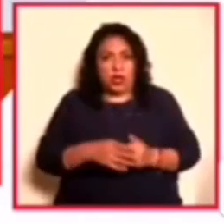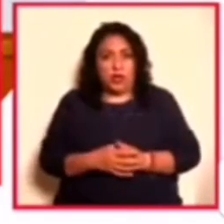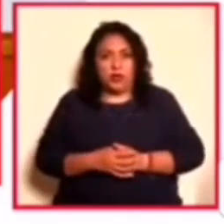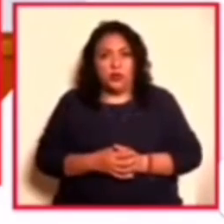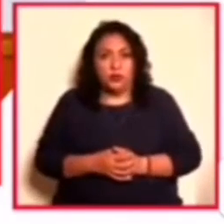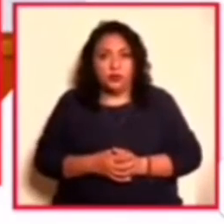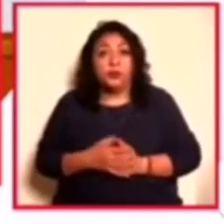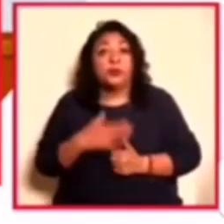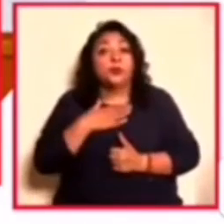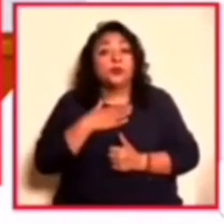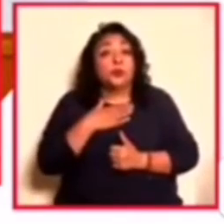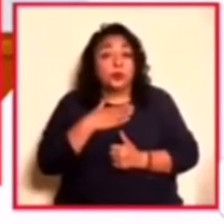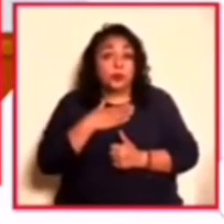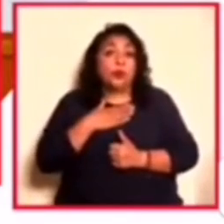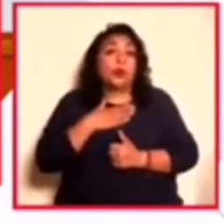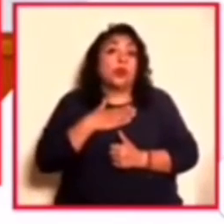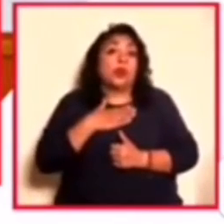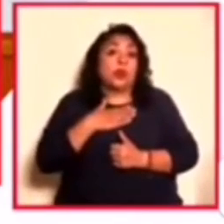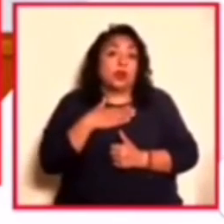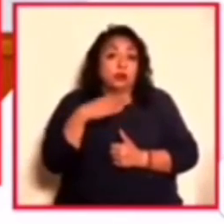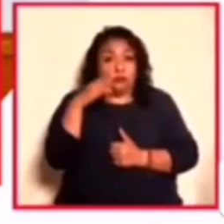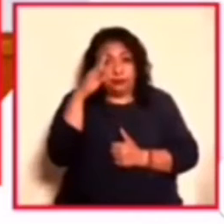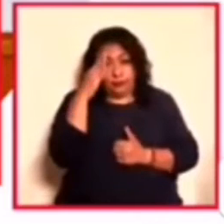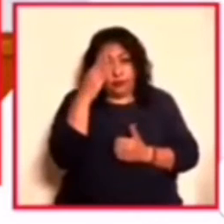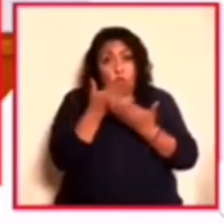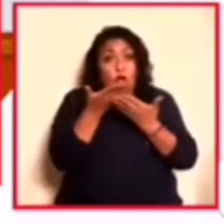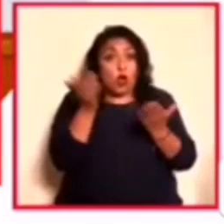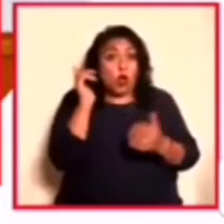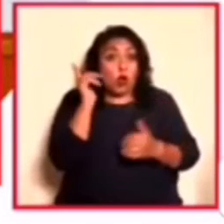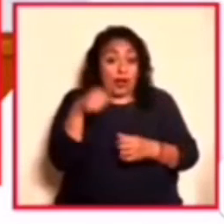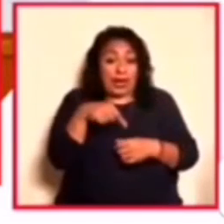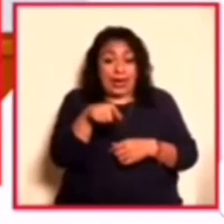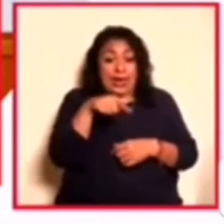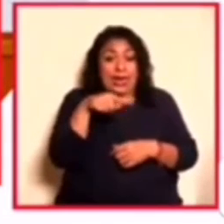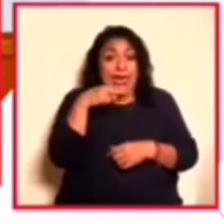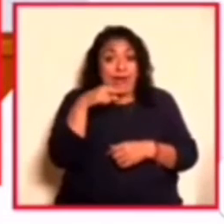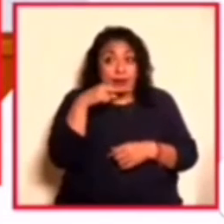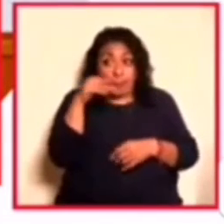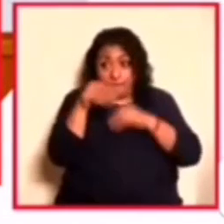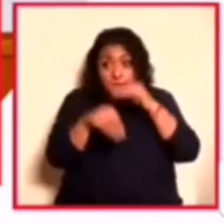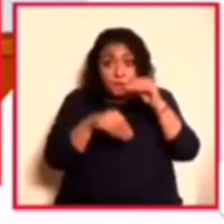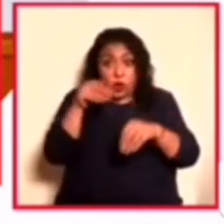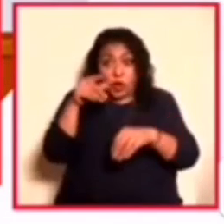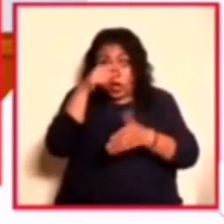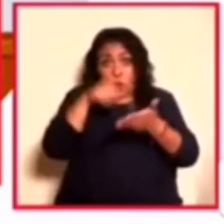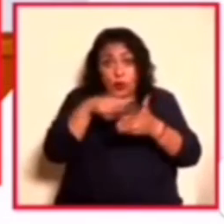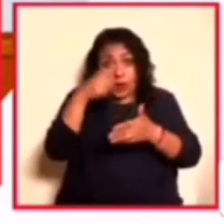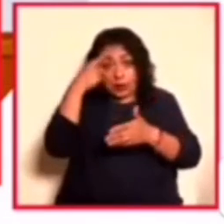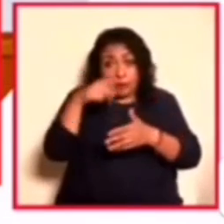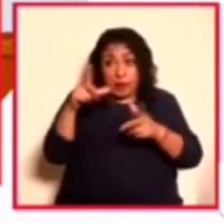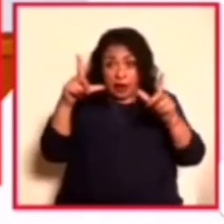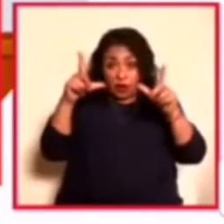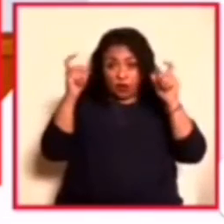yo espero que si se ponen en esta navidad esperemos que esté